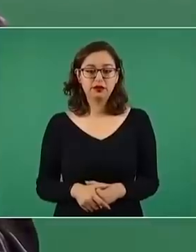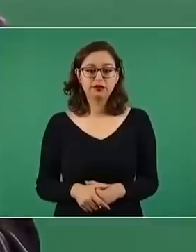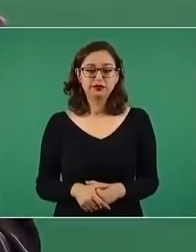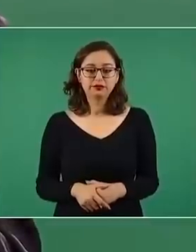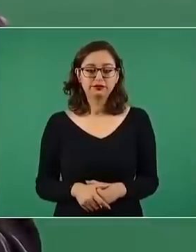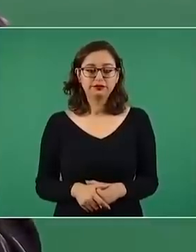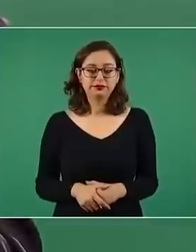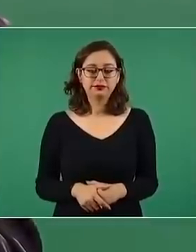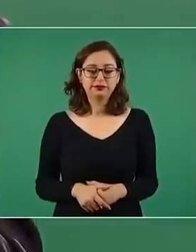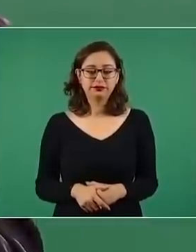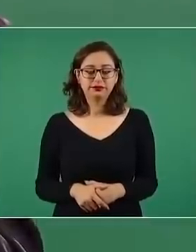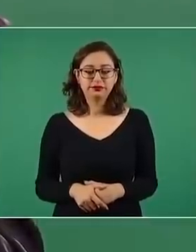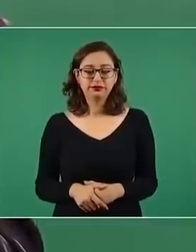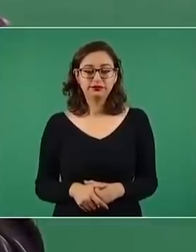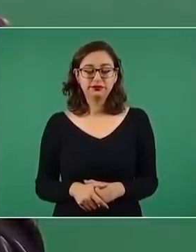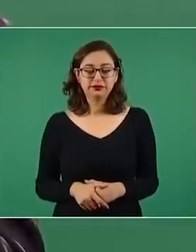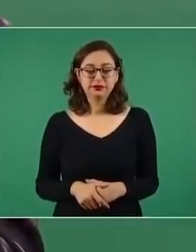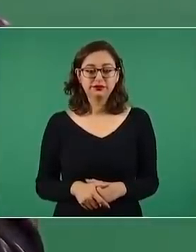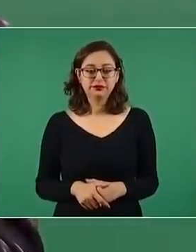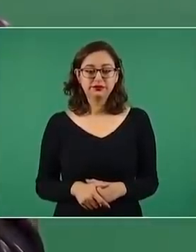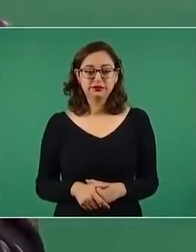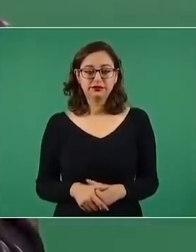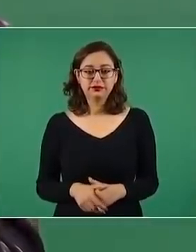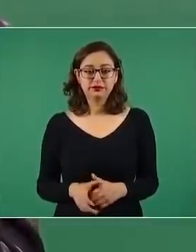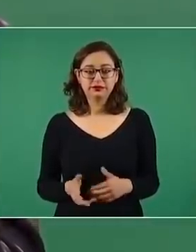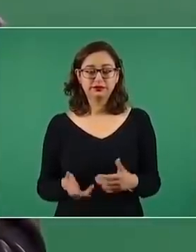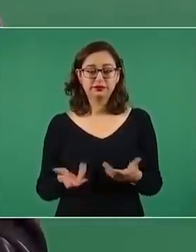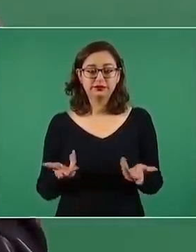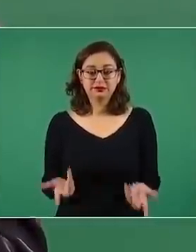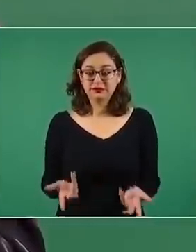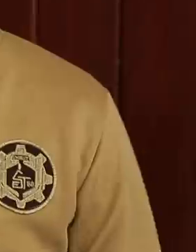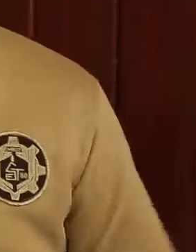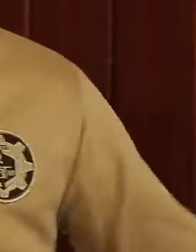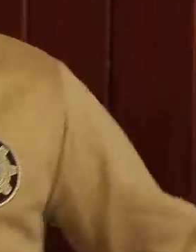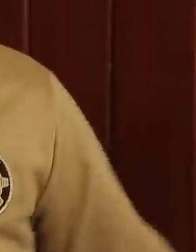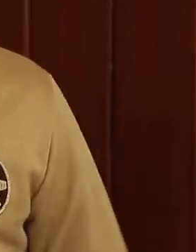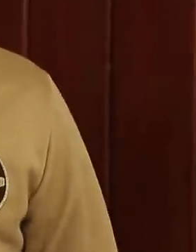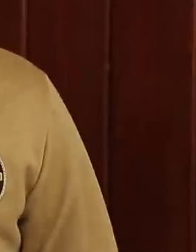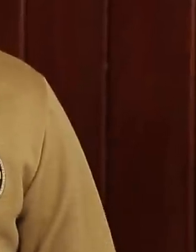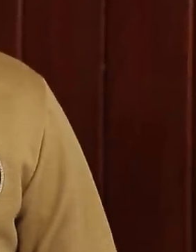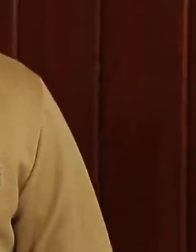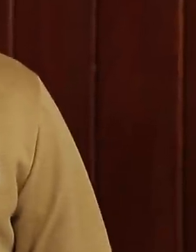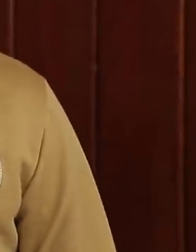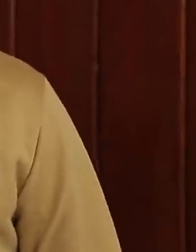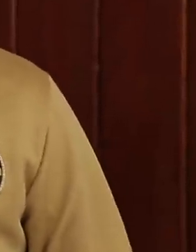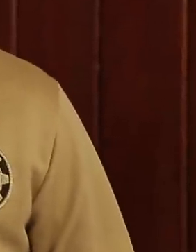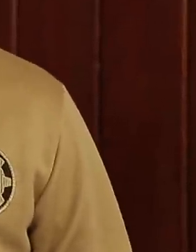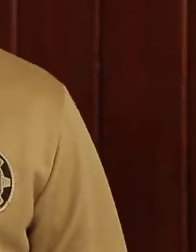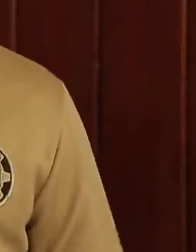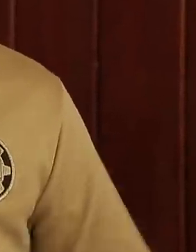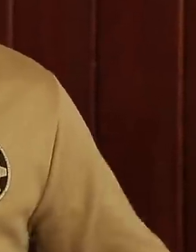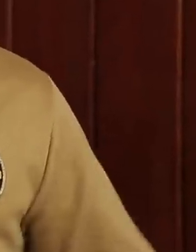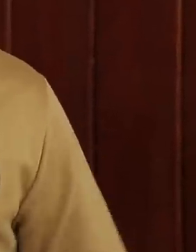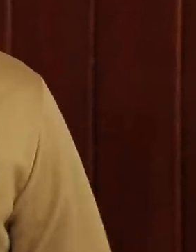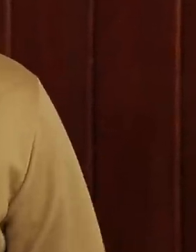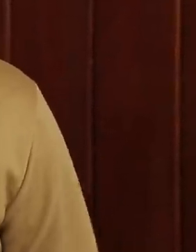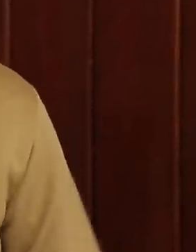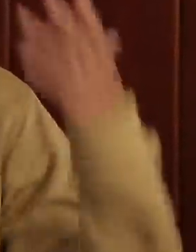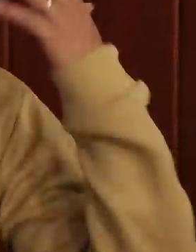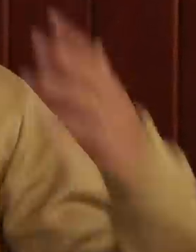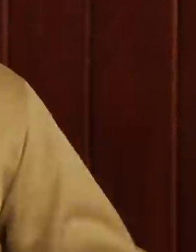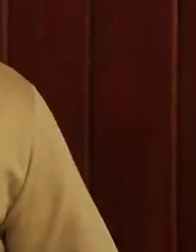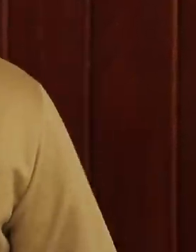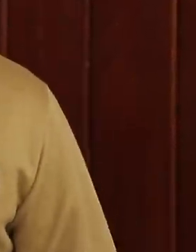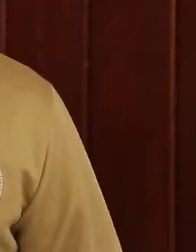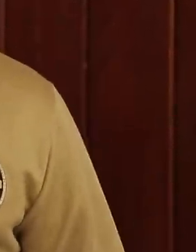Eh Nada Nada Pero usted cómo sabe Usted nos dijo que nos abrazáramos